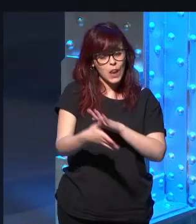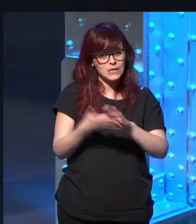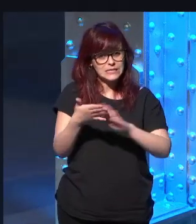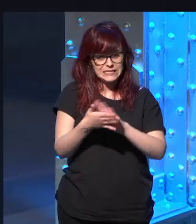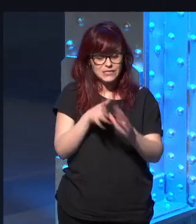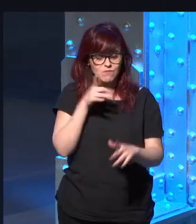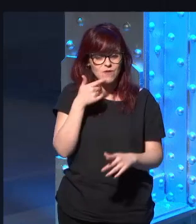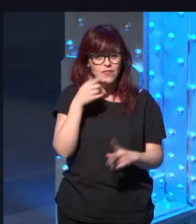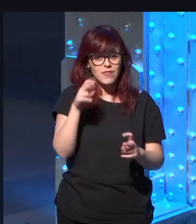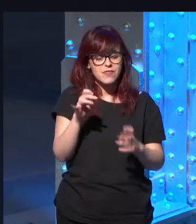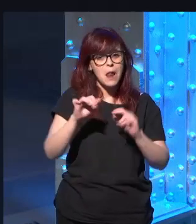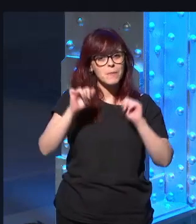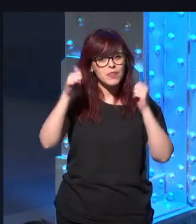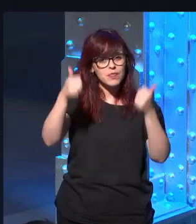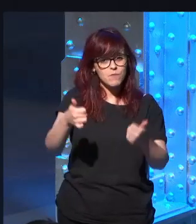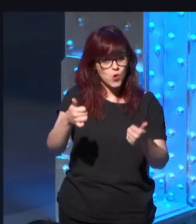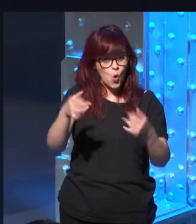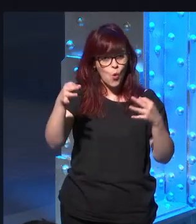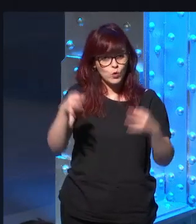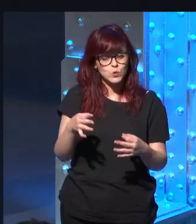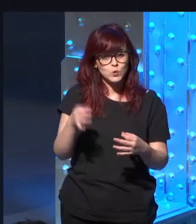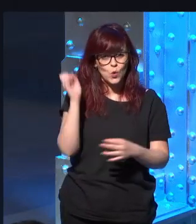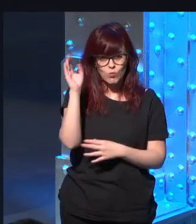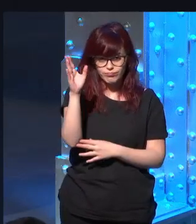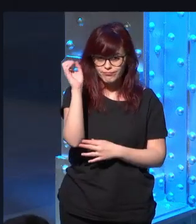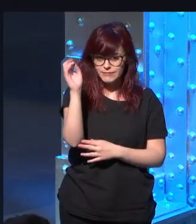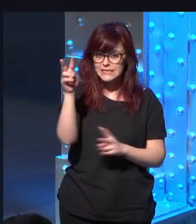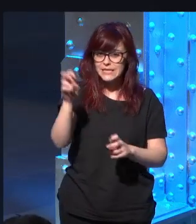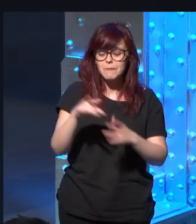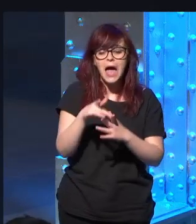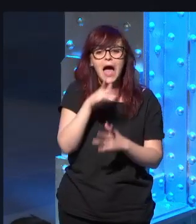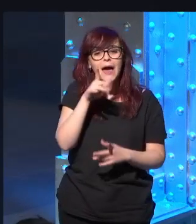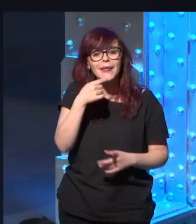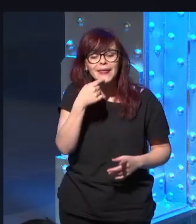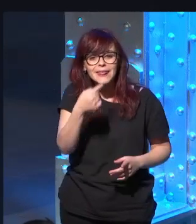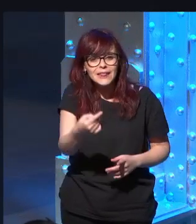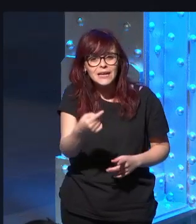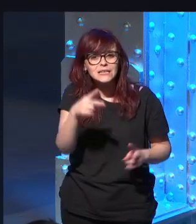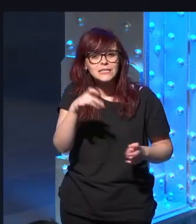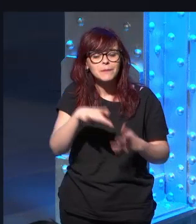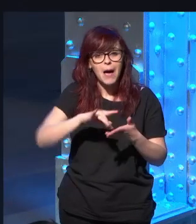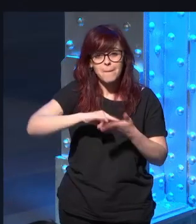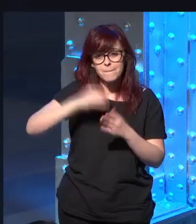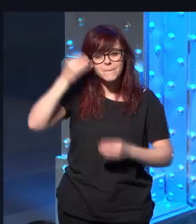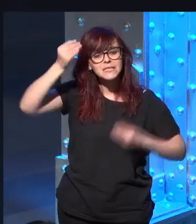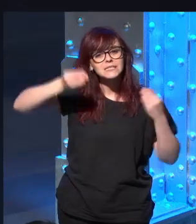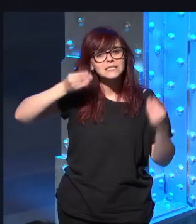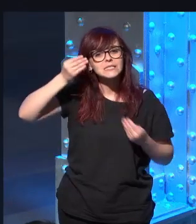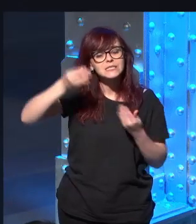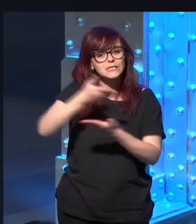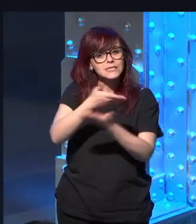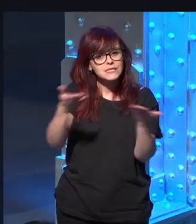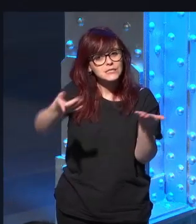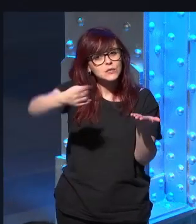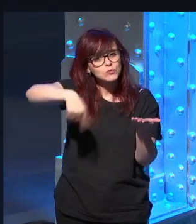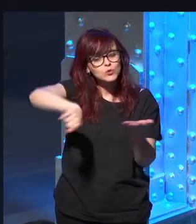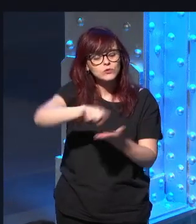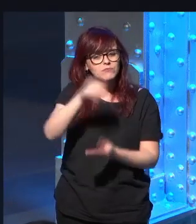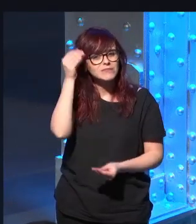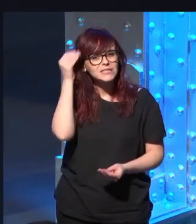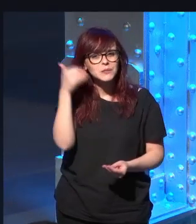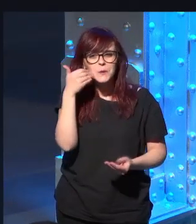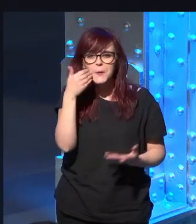yo mencionaba al arranque en la presentación de la charla, sí que me gustaría plantearos una cosa que yo creo que está